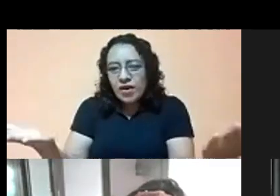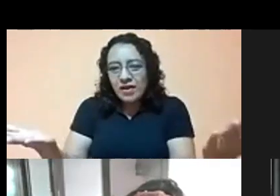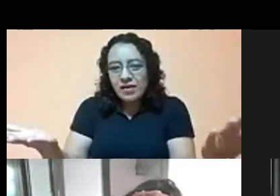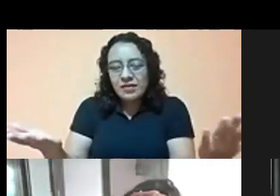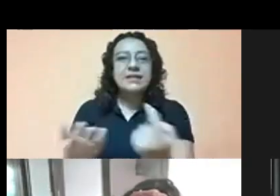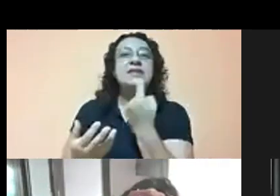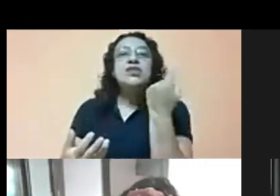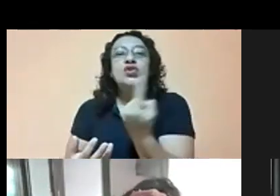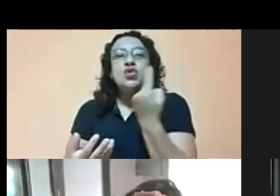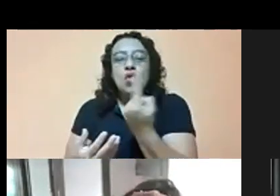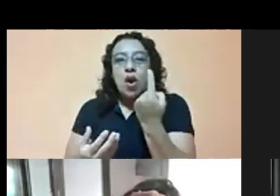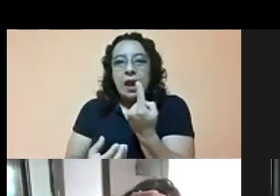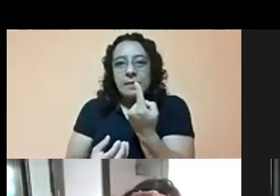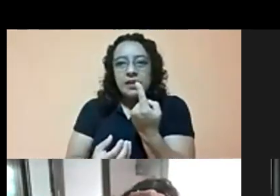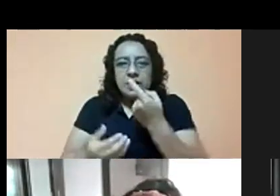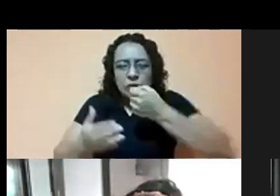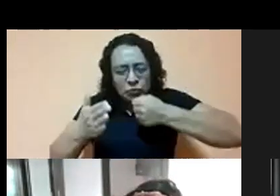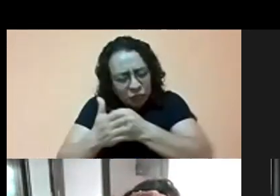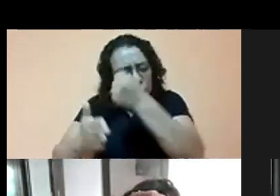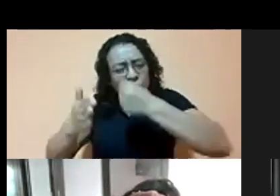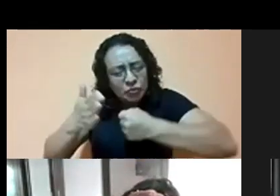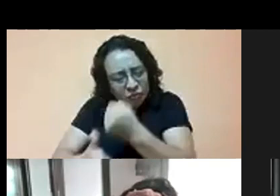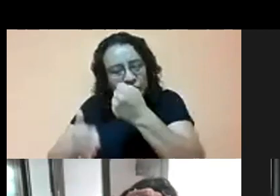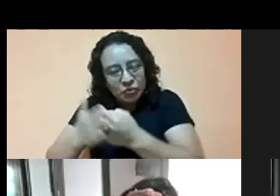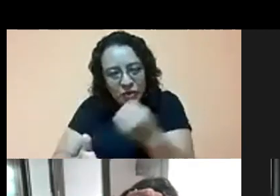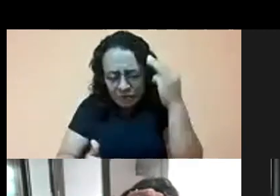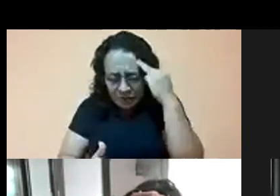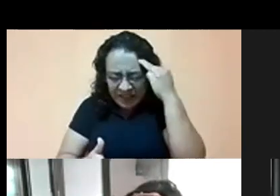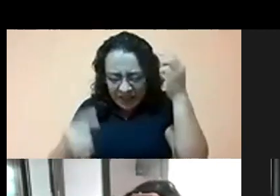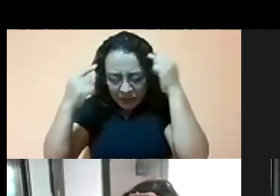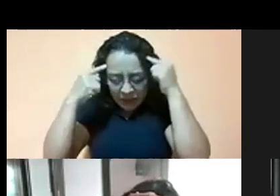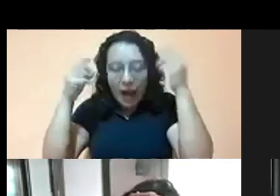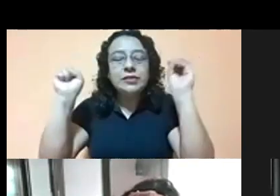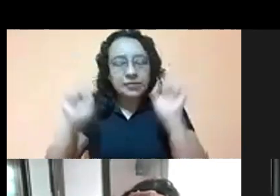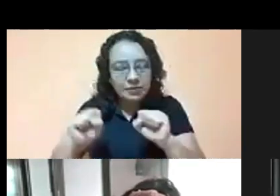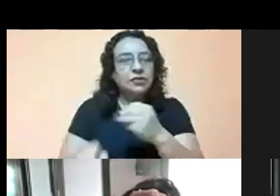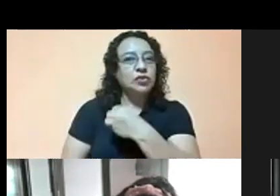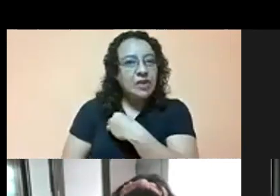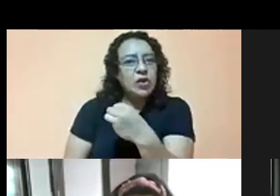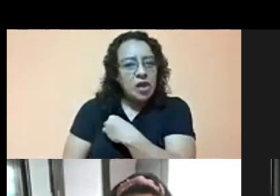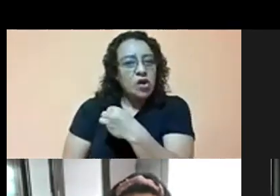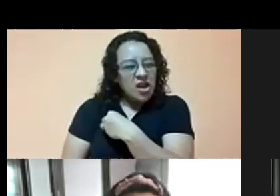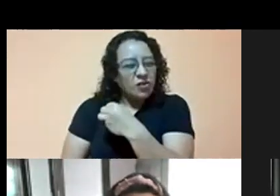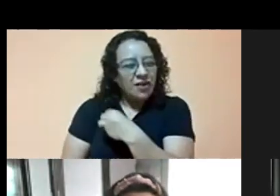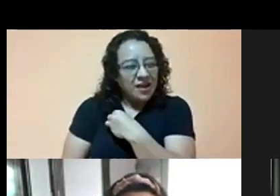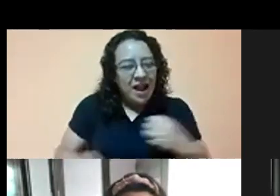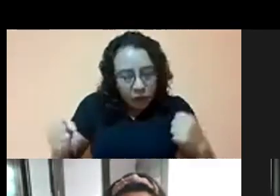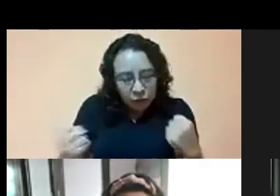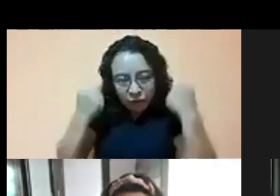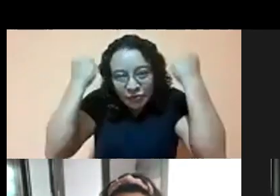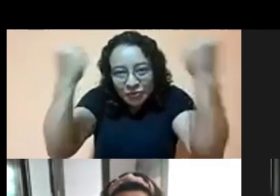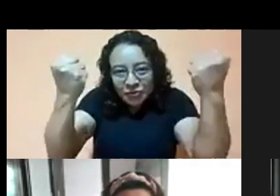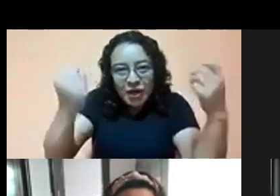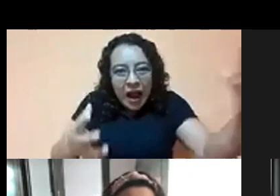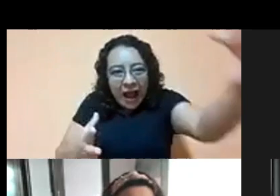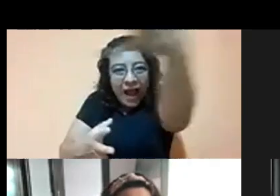que ustedes se puedan esforzar y se puedan mentalizar en lo que yo quiero, y si yo lo quiero, yo me voy a esforzar por